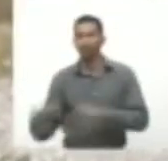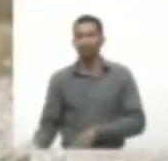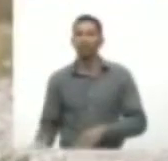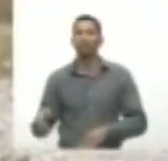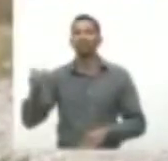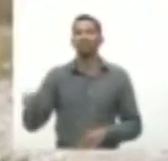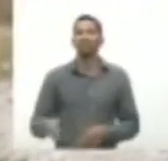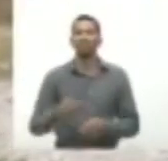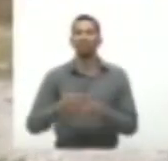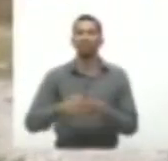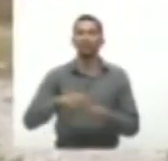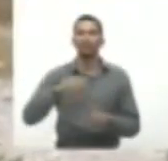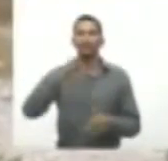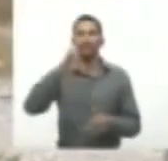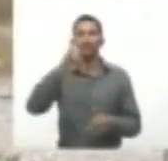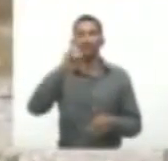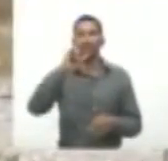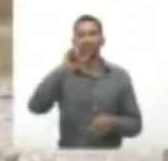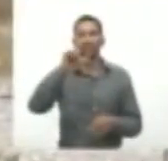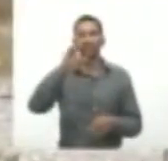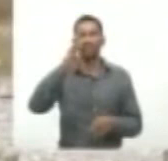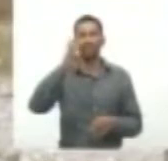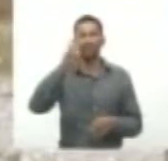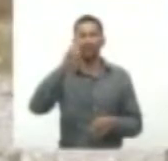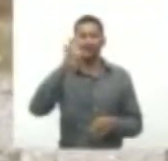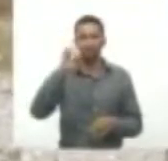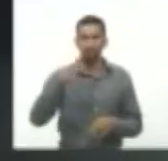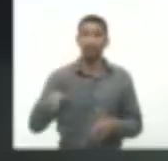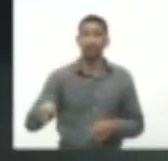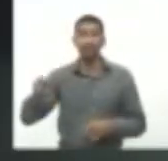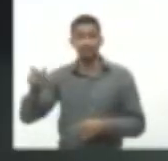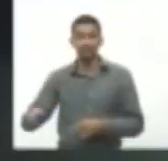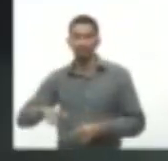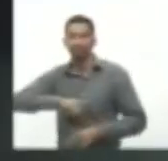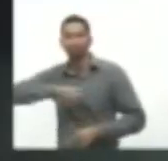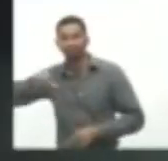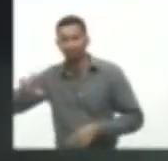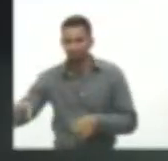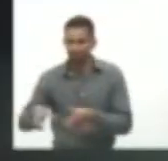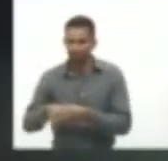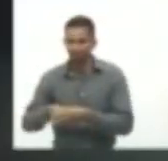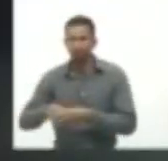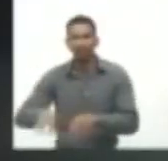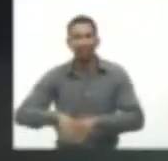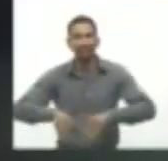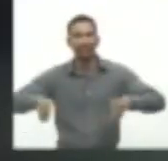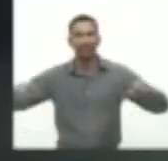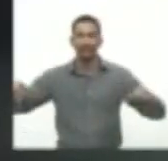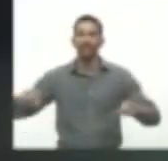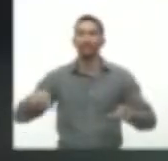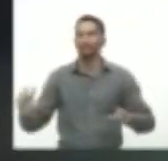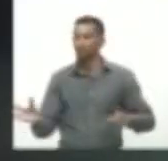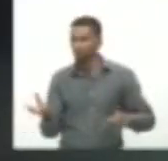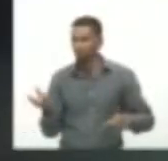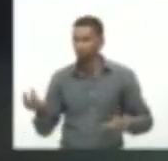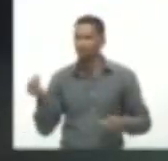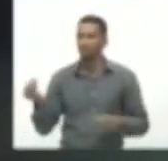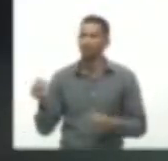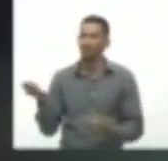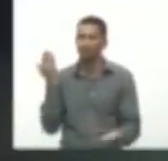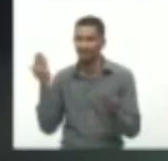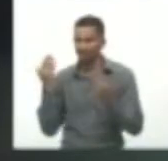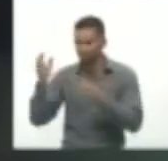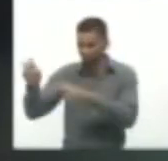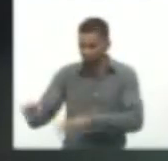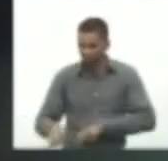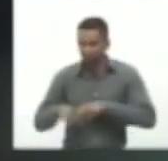y era dignatario de la Asociación Veredal de Víctimas en el Copey, organización que hace parte de la Asamblea Campesina del Cesar para la restitución de